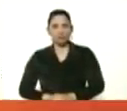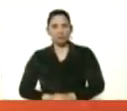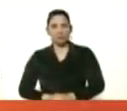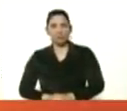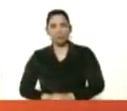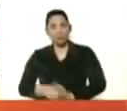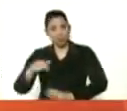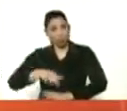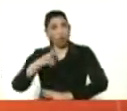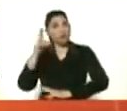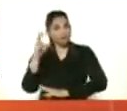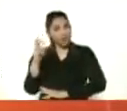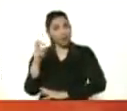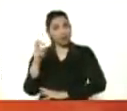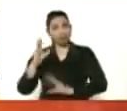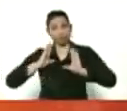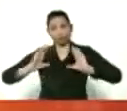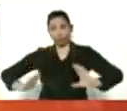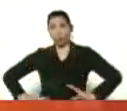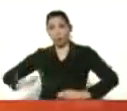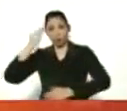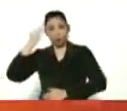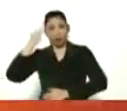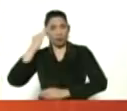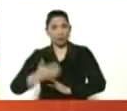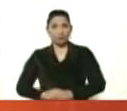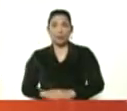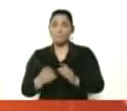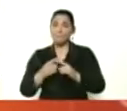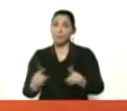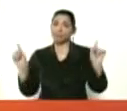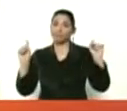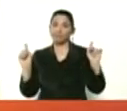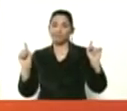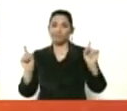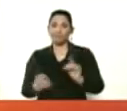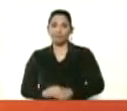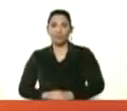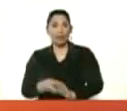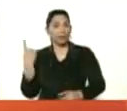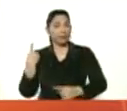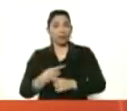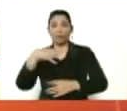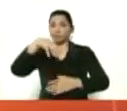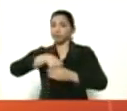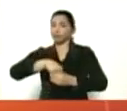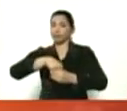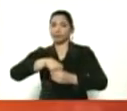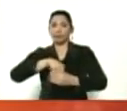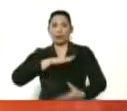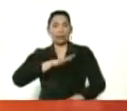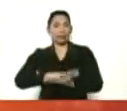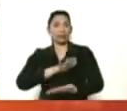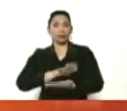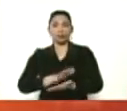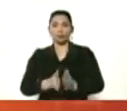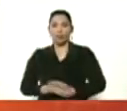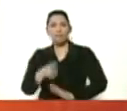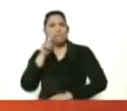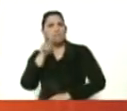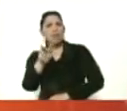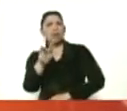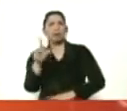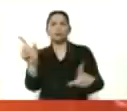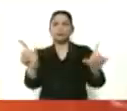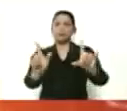Hoy es viernes y el cuerpo lo sabe. Pero tiene que estar en tu casa tranquilo, viendo televisión,